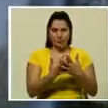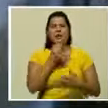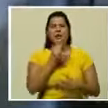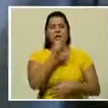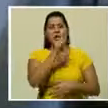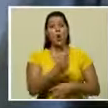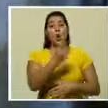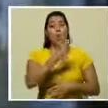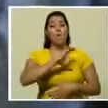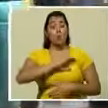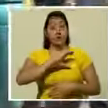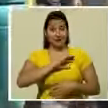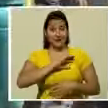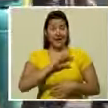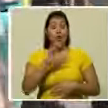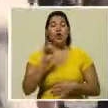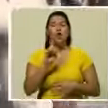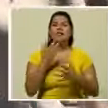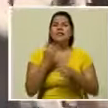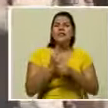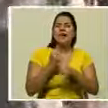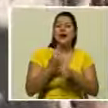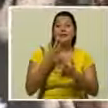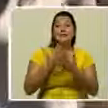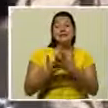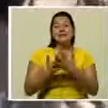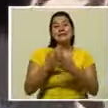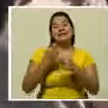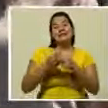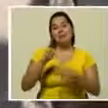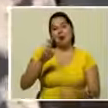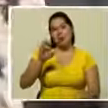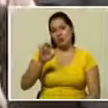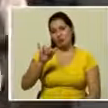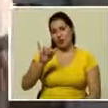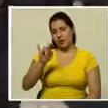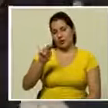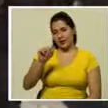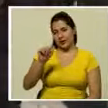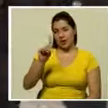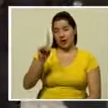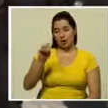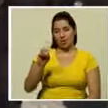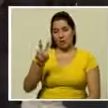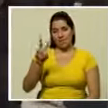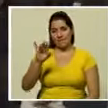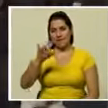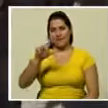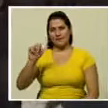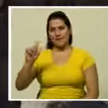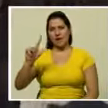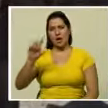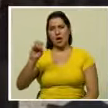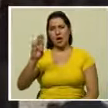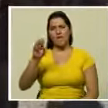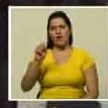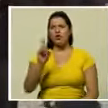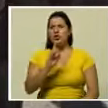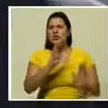policía penitenciario que labora en la Unidad de Atención Integral Reinaldo Villalobos, misma que se ubica en el Complejo Occidental en San Rafael de